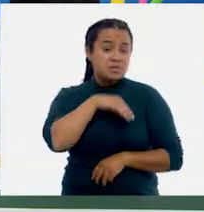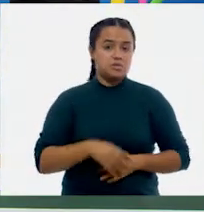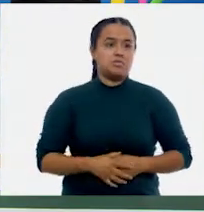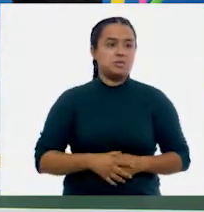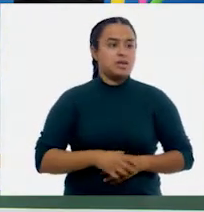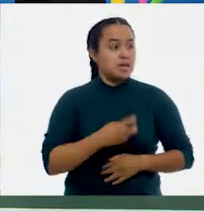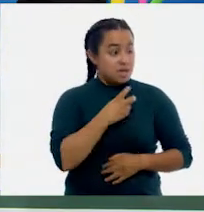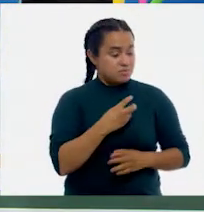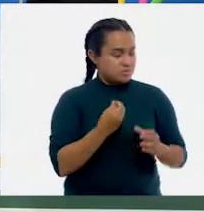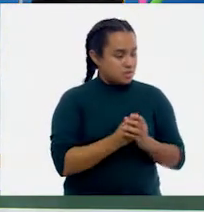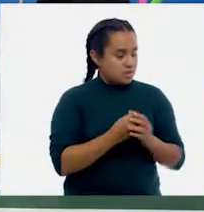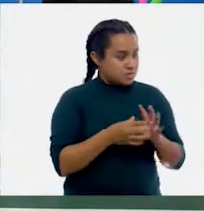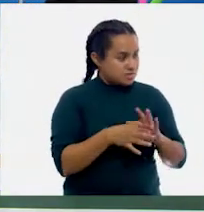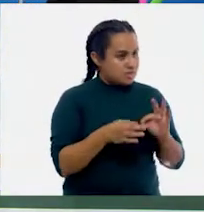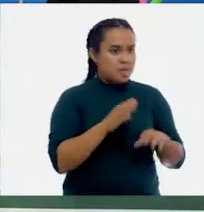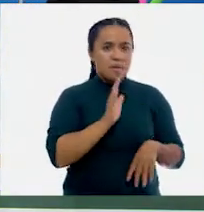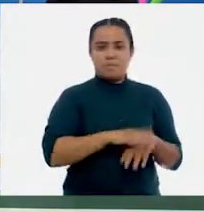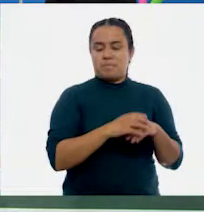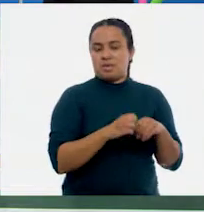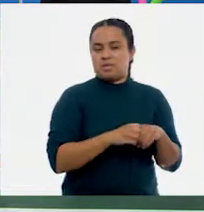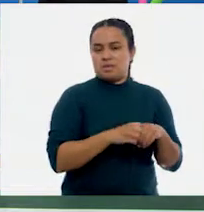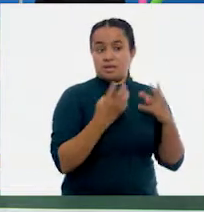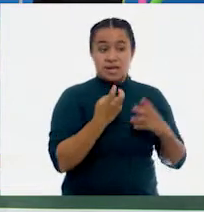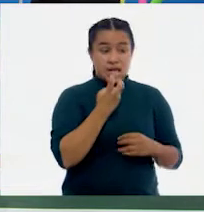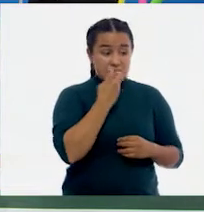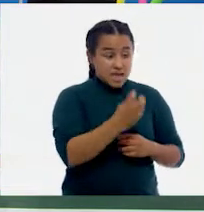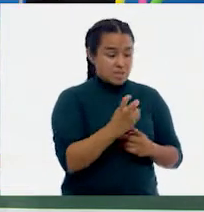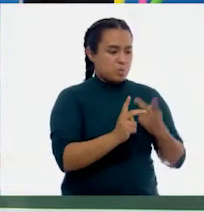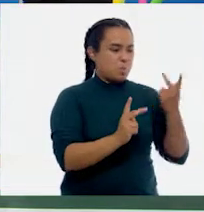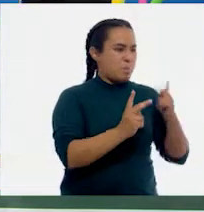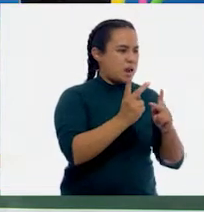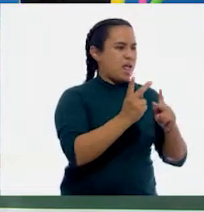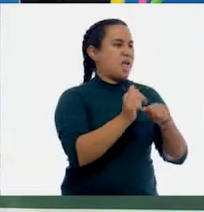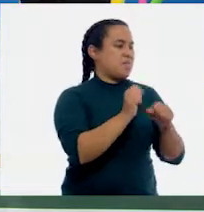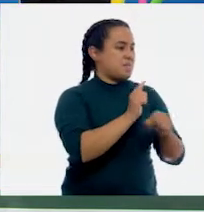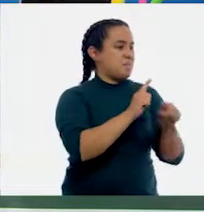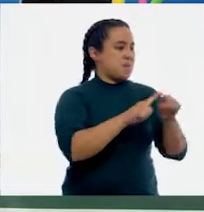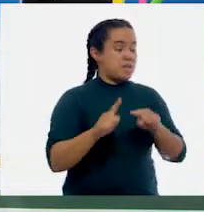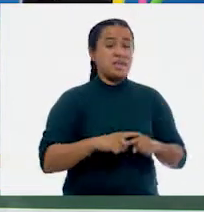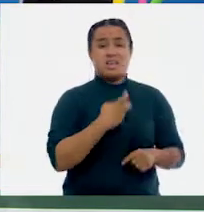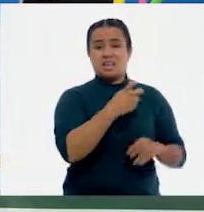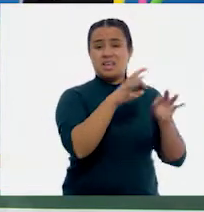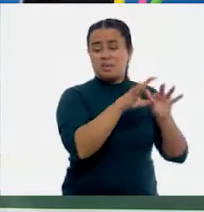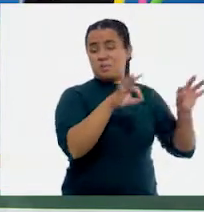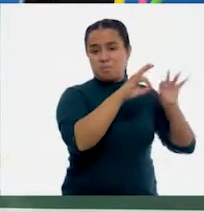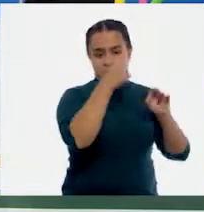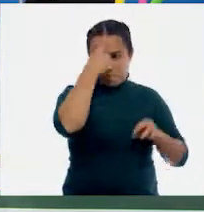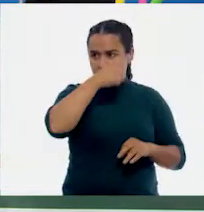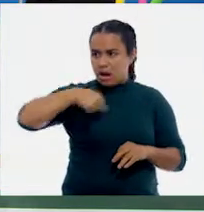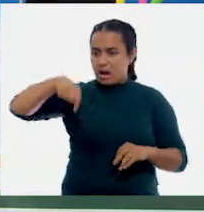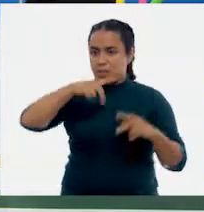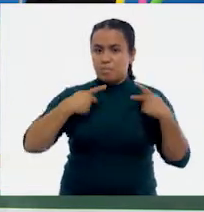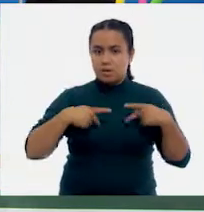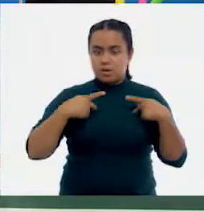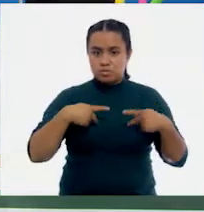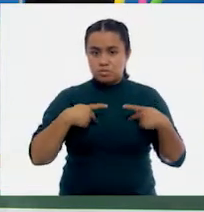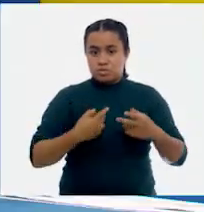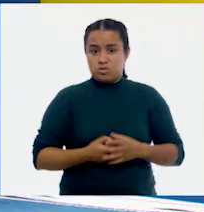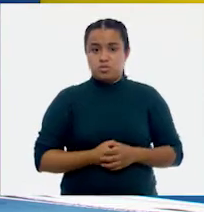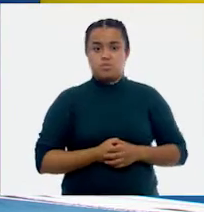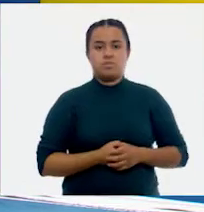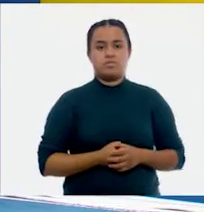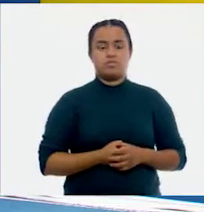me queda más claro que los ecosistemas son fundamentales para la vida humana y de plantas, animales